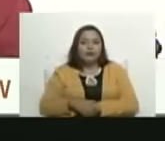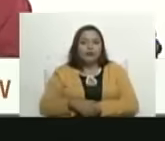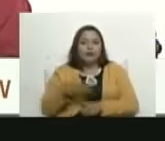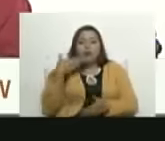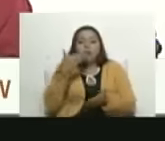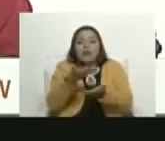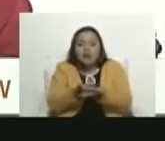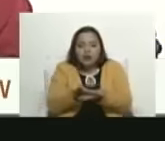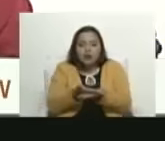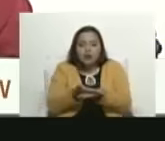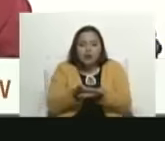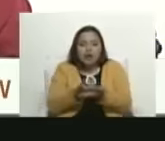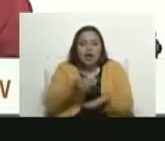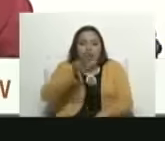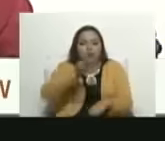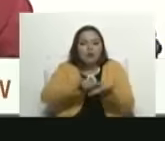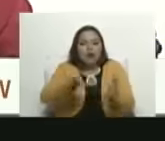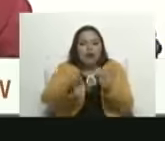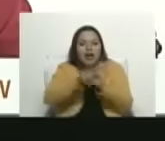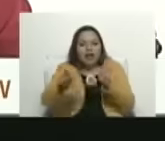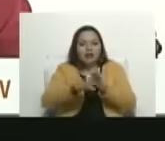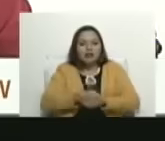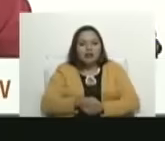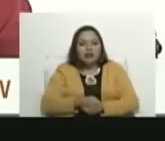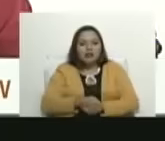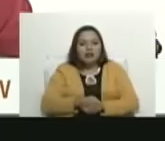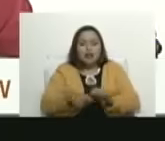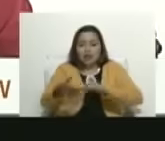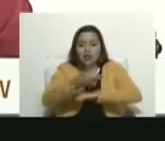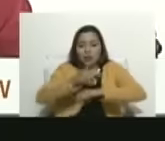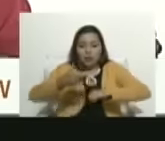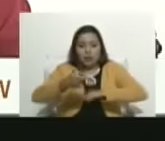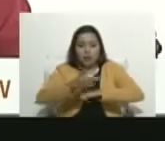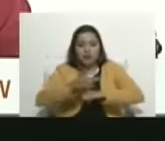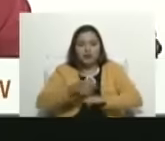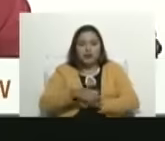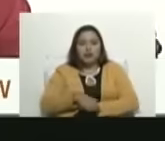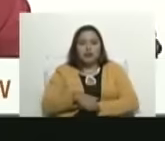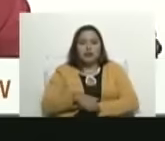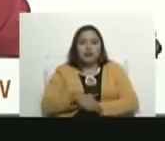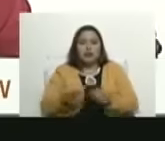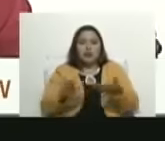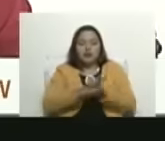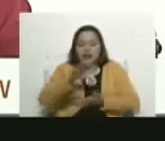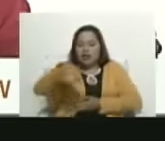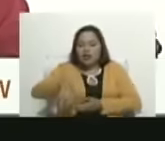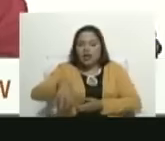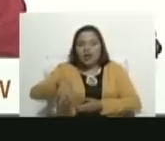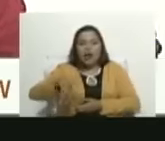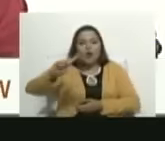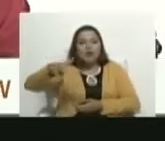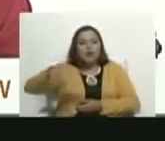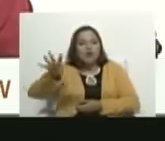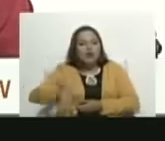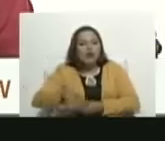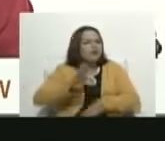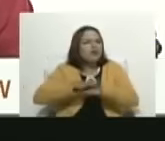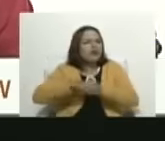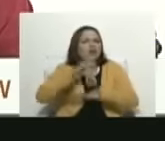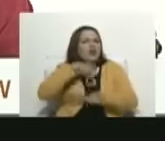solicitó que se aprobara la ley del Estado de la Guayana Esequiba. ¿Y por qué no lo